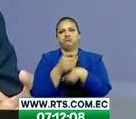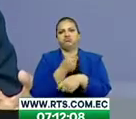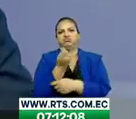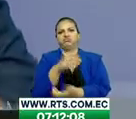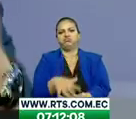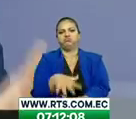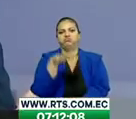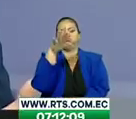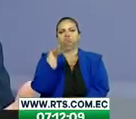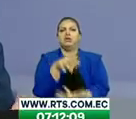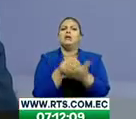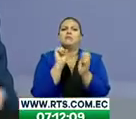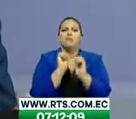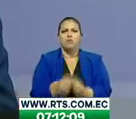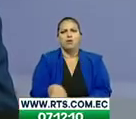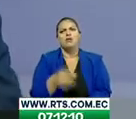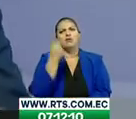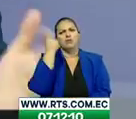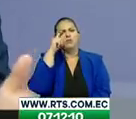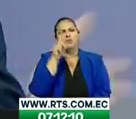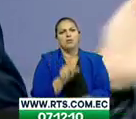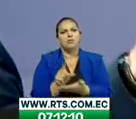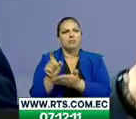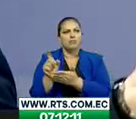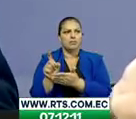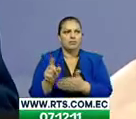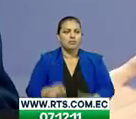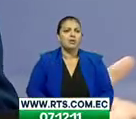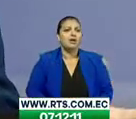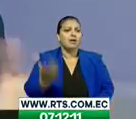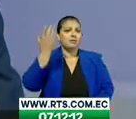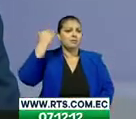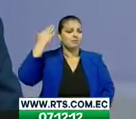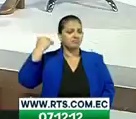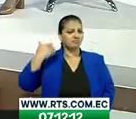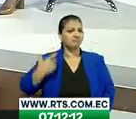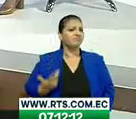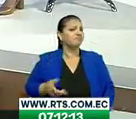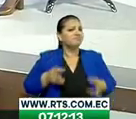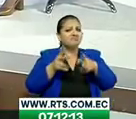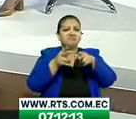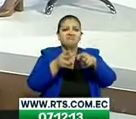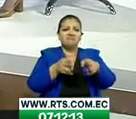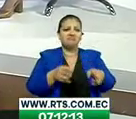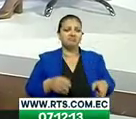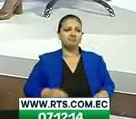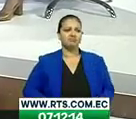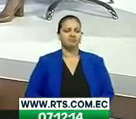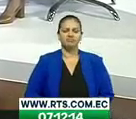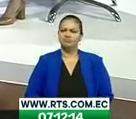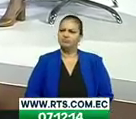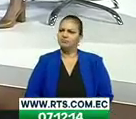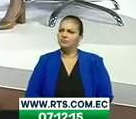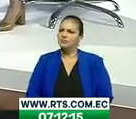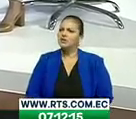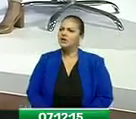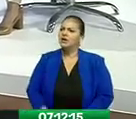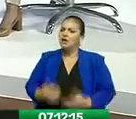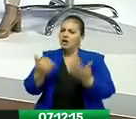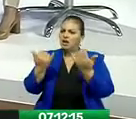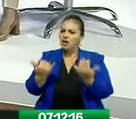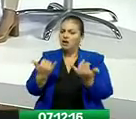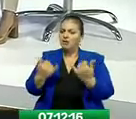enfoque recaudatorio, que es lo mismo que ha habido en años anteriores. ¿Y eso que se le incrementa en este caso vía contribución para